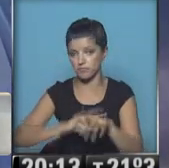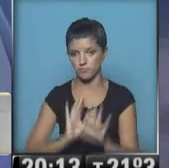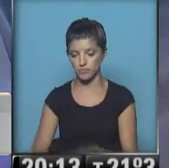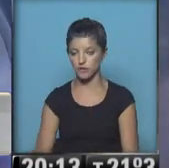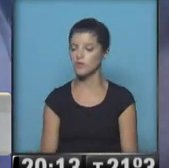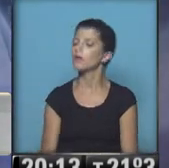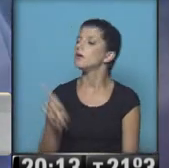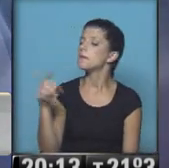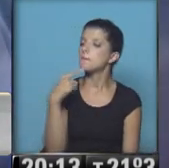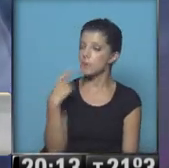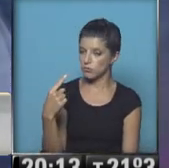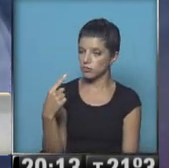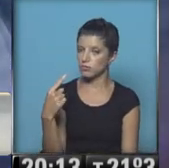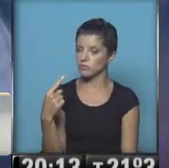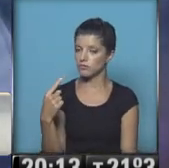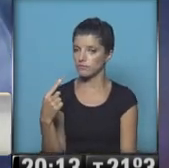cuánto depende